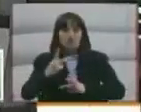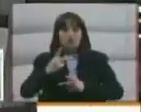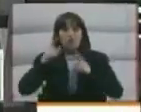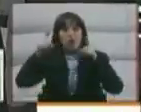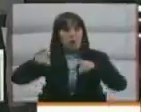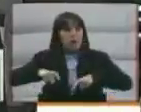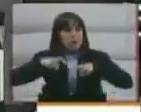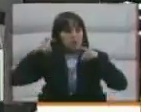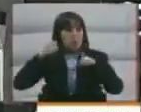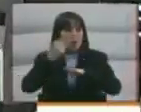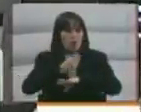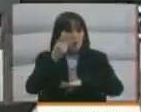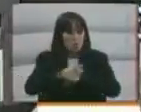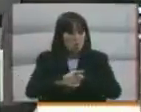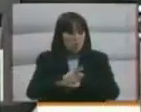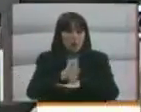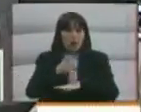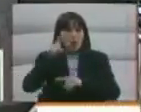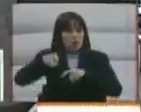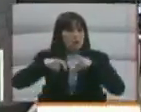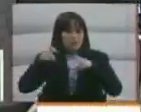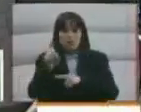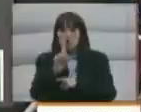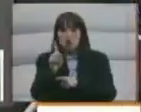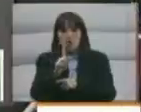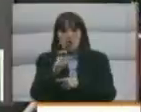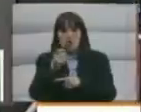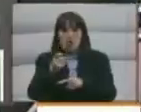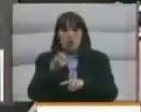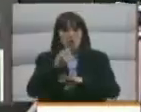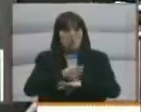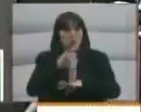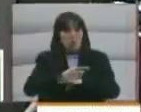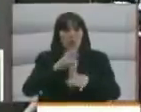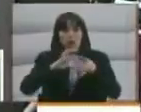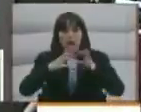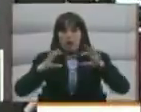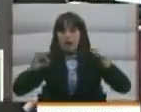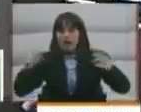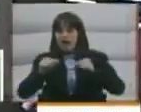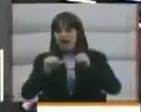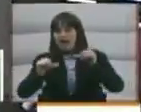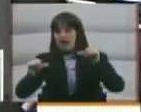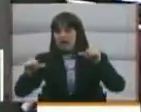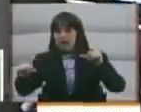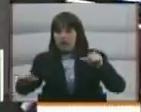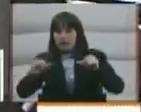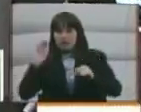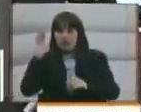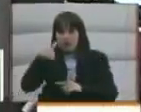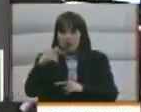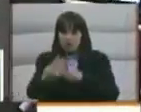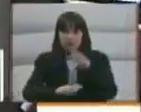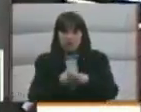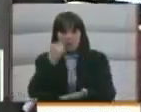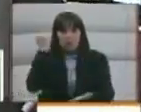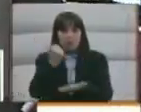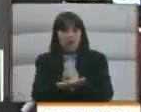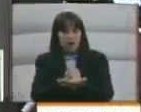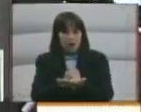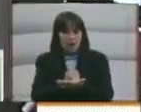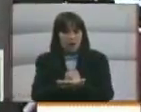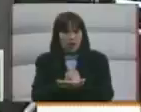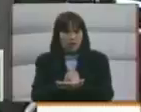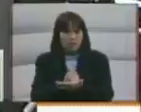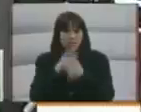culpa de los campesinos. En Aragua se hizo el trabajo, certifican un precio de sus productos, los campesinos